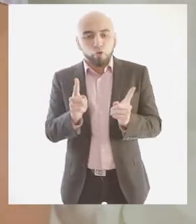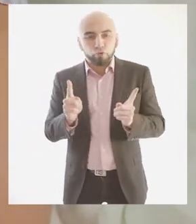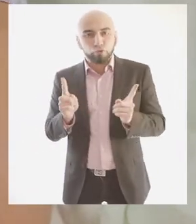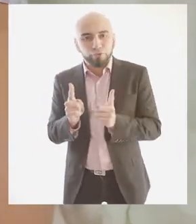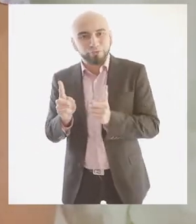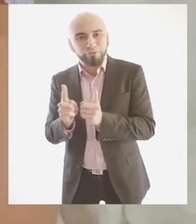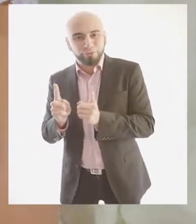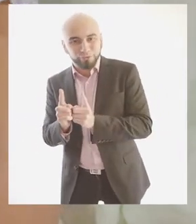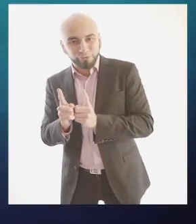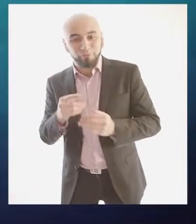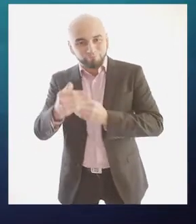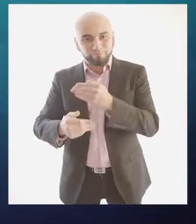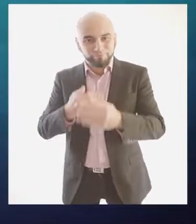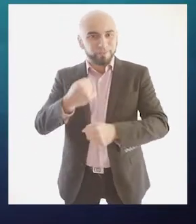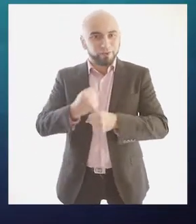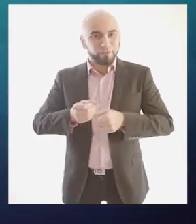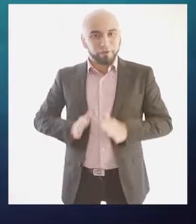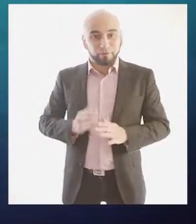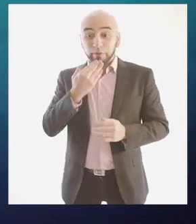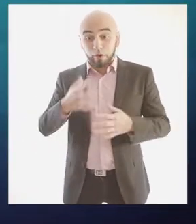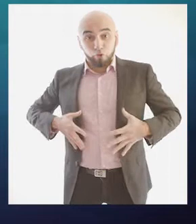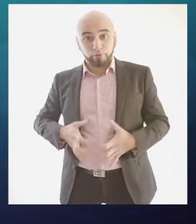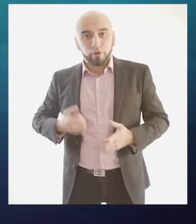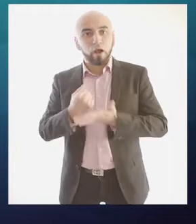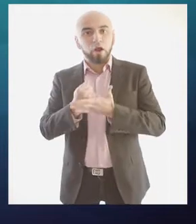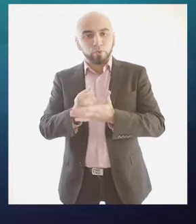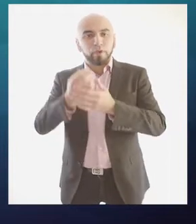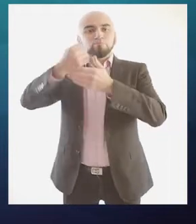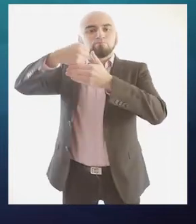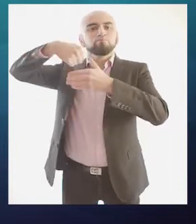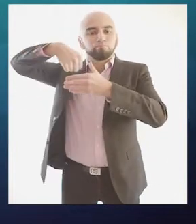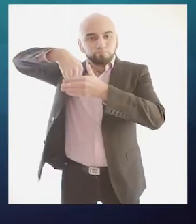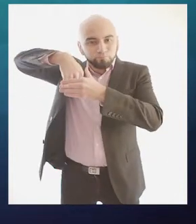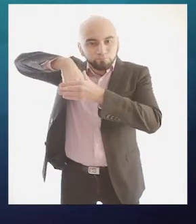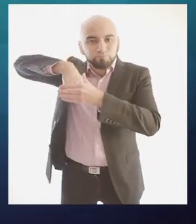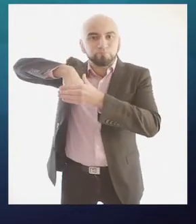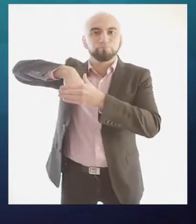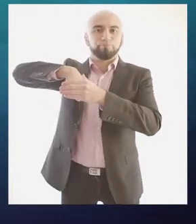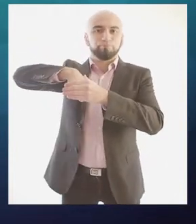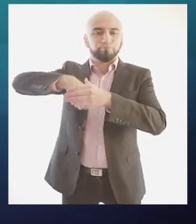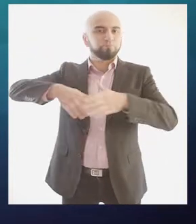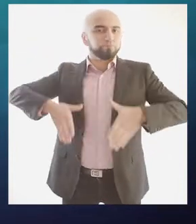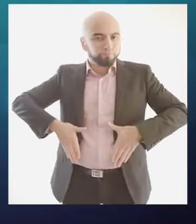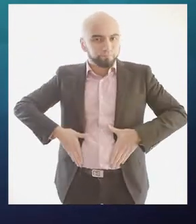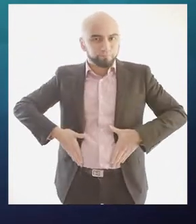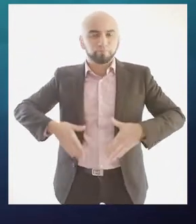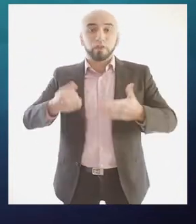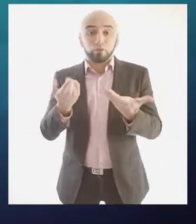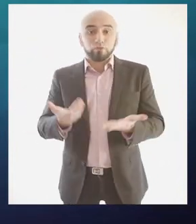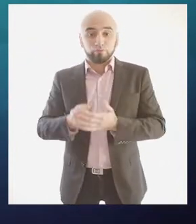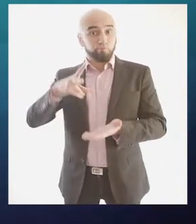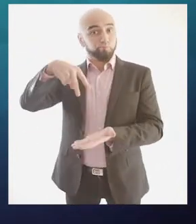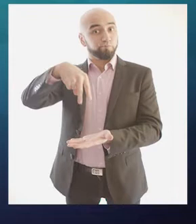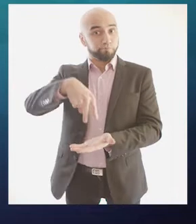que avanza el trabajo. Las contracciones también ayudan al descenso de la guagua hacia tu pelvis. Para esto, la fuerza de gravedad cuando estás